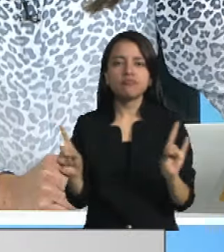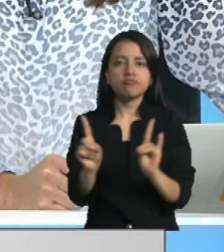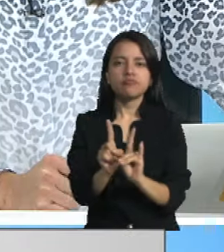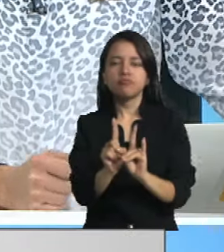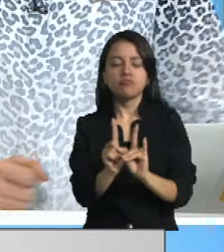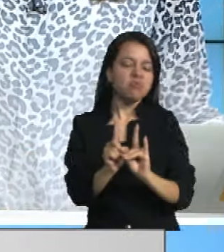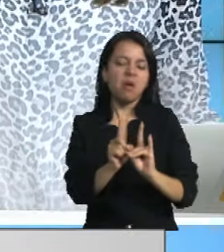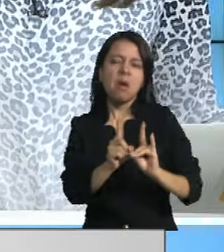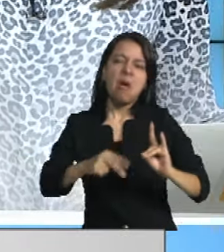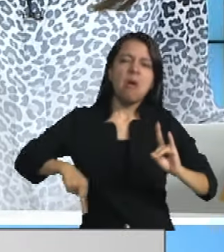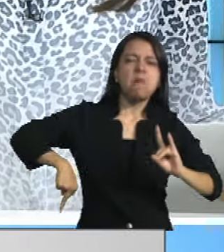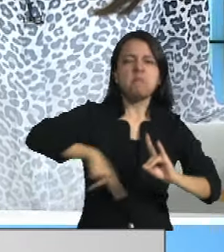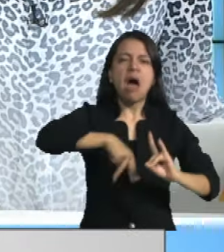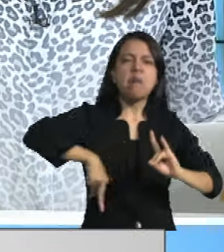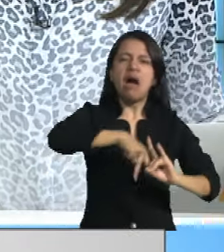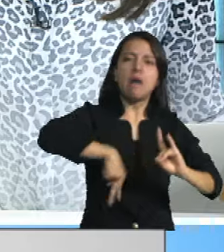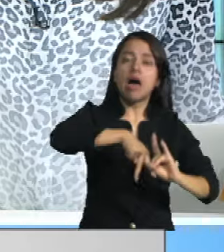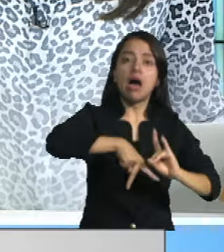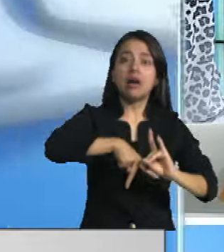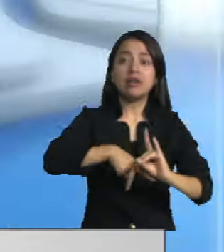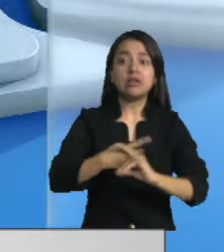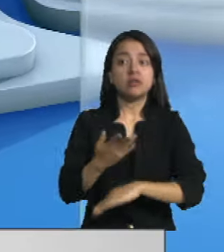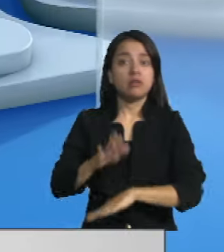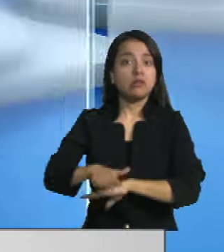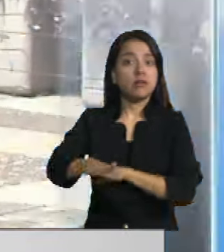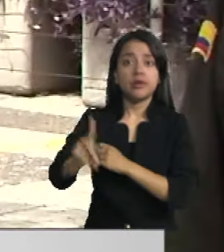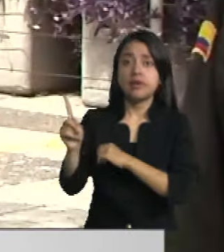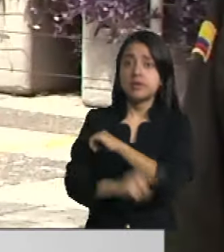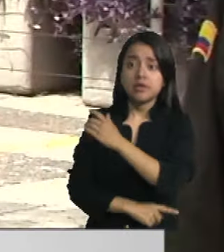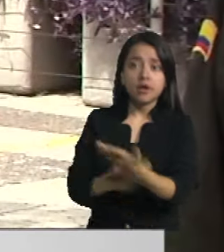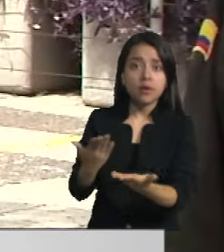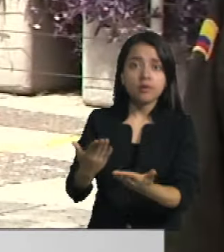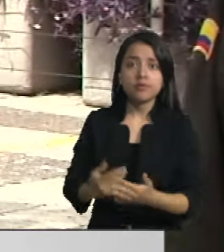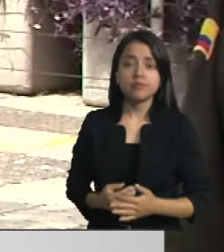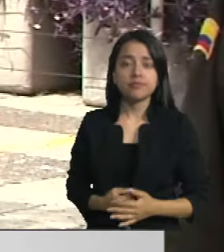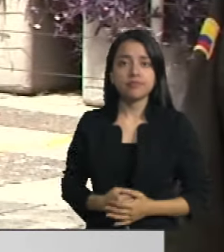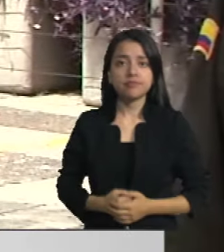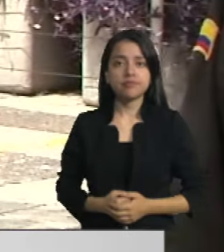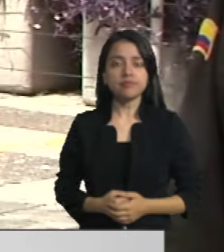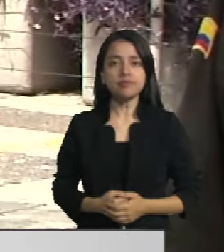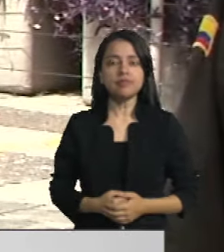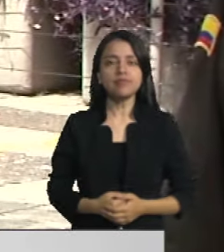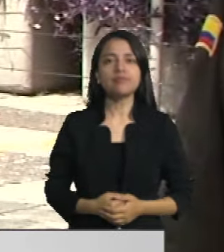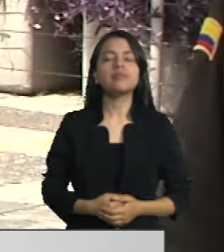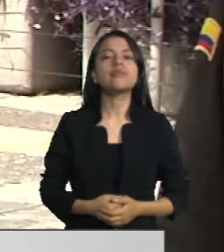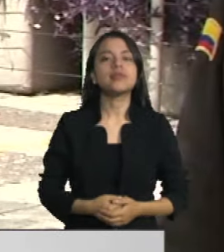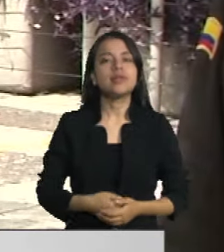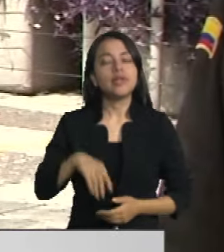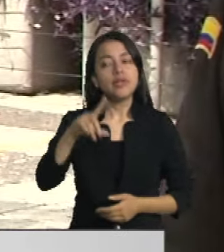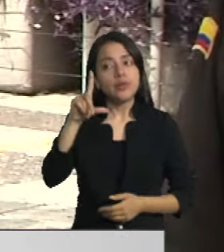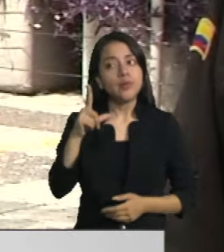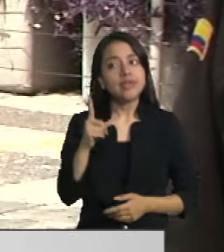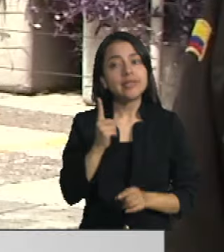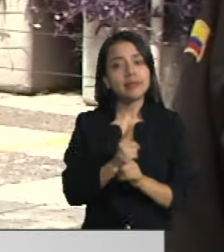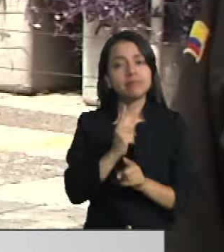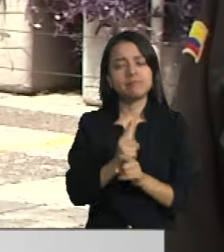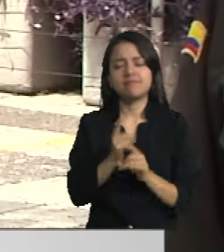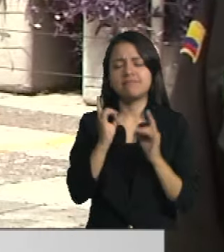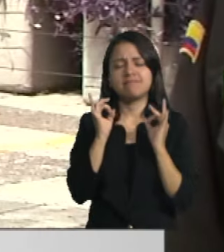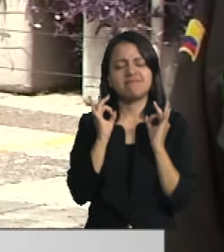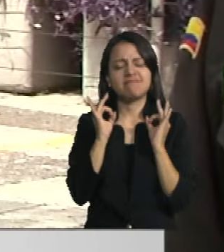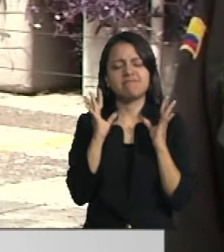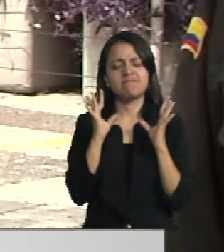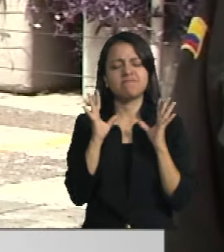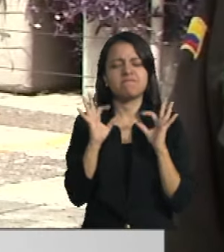Hernán Muñoz nos amplía esta información. Hernán, buenas tardes. Luisa, esta ha sido calificada como una